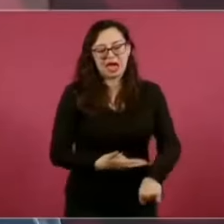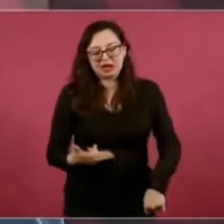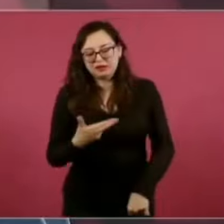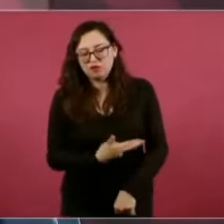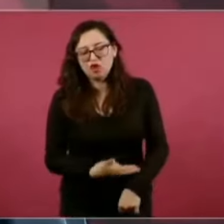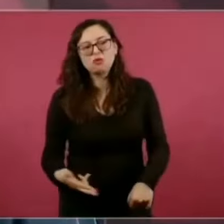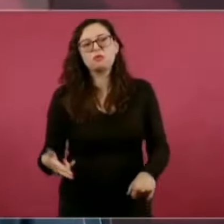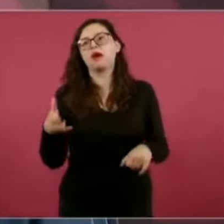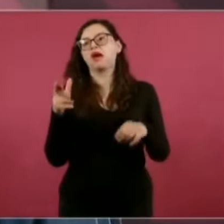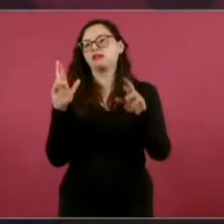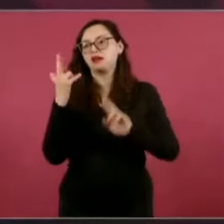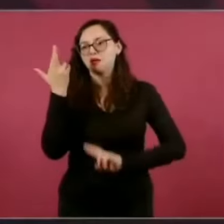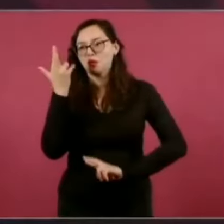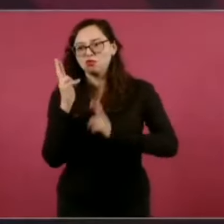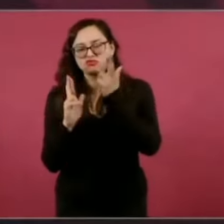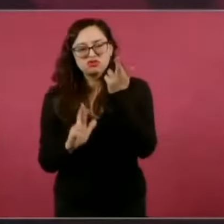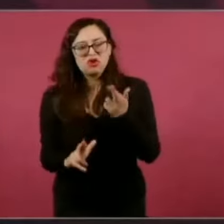la revolución,